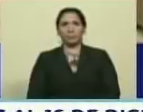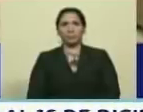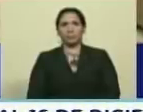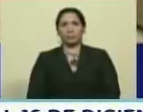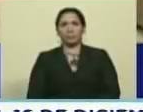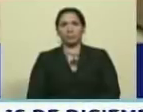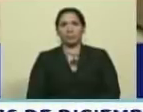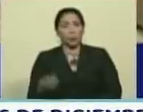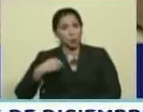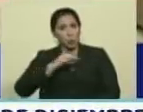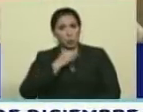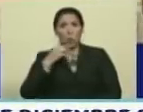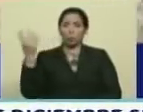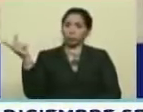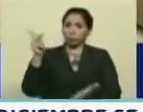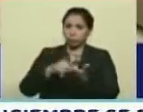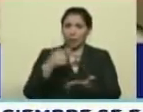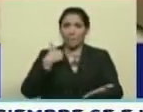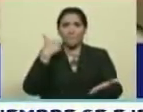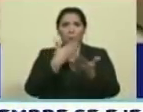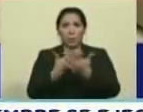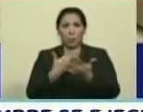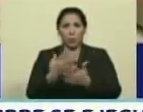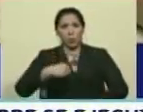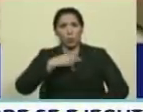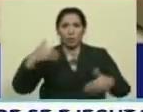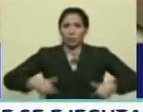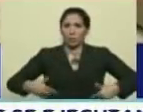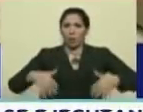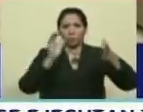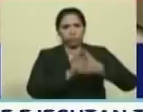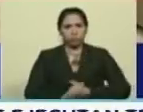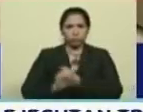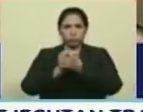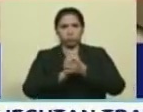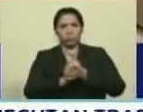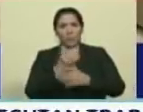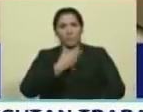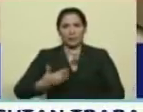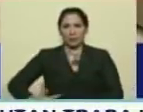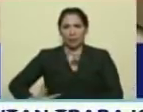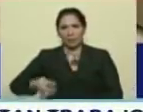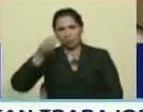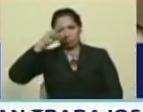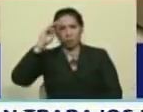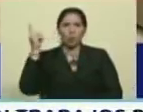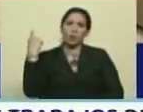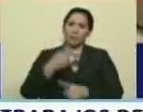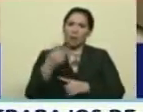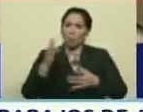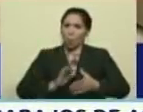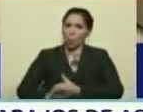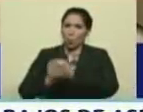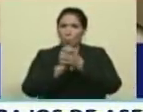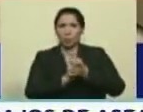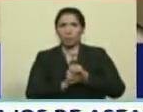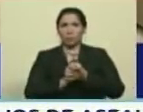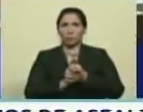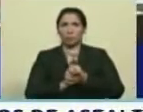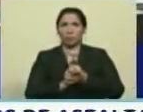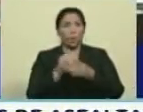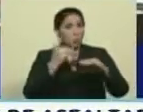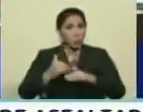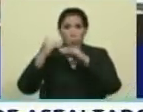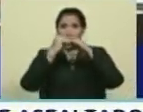Nosotros venimos a proponer en el centro de nuestro esfuerzo, compañero Díaz-Canel, que nos unamos, así como nos unimos